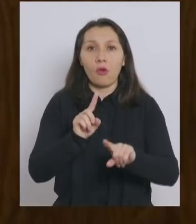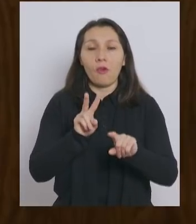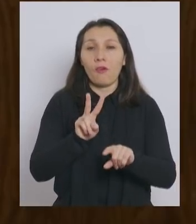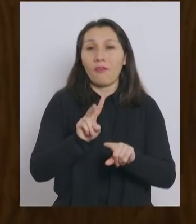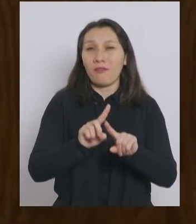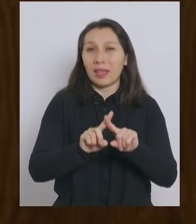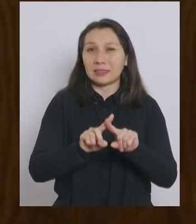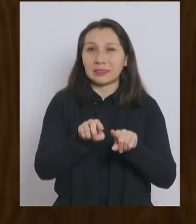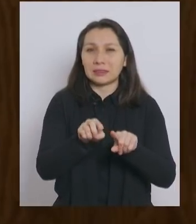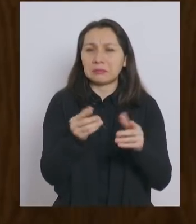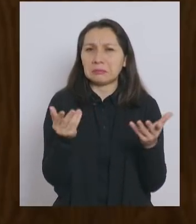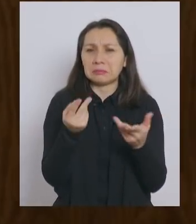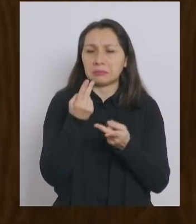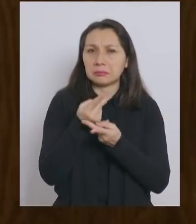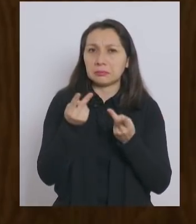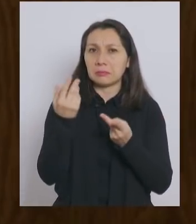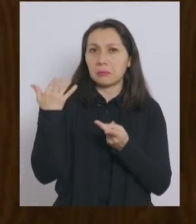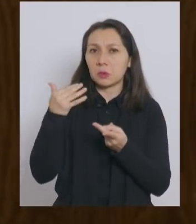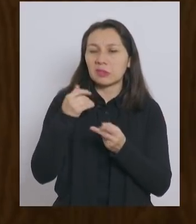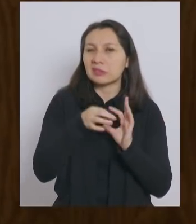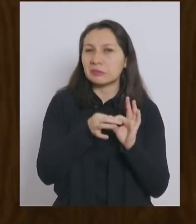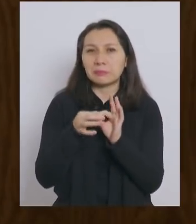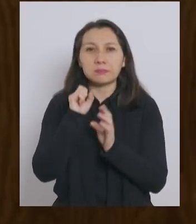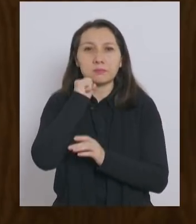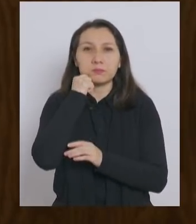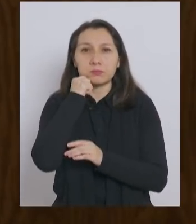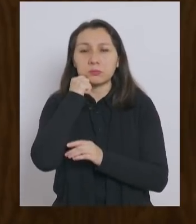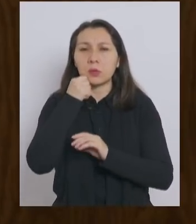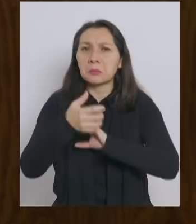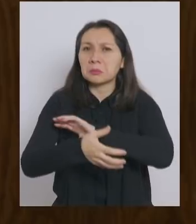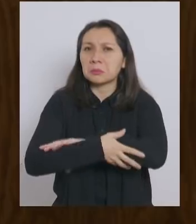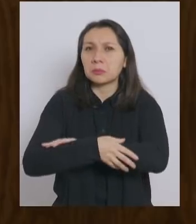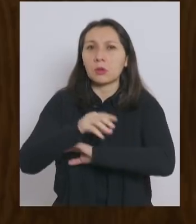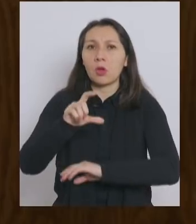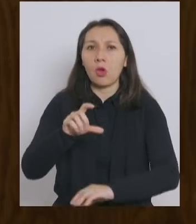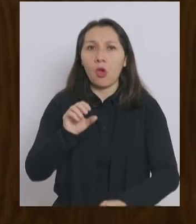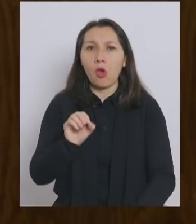eso es importante dar a conocer en qué consiste este mecanismo COVAX.